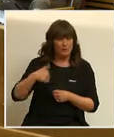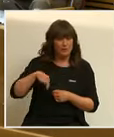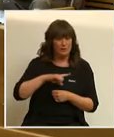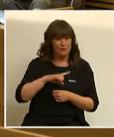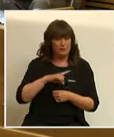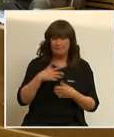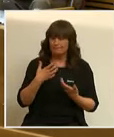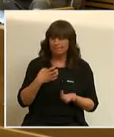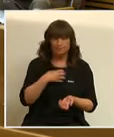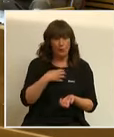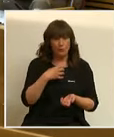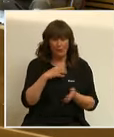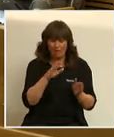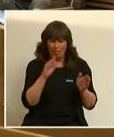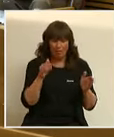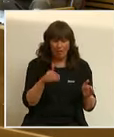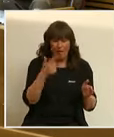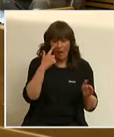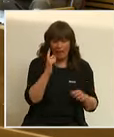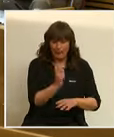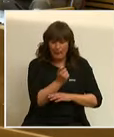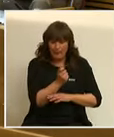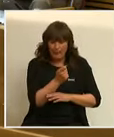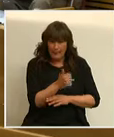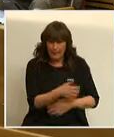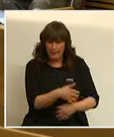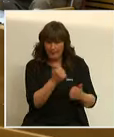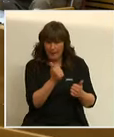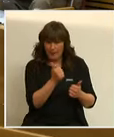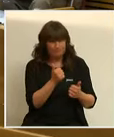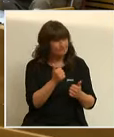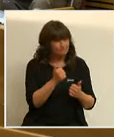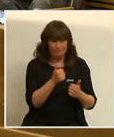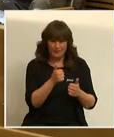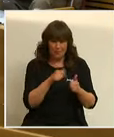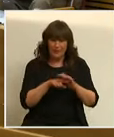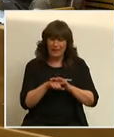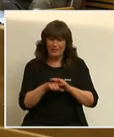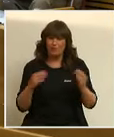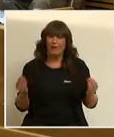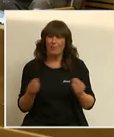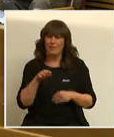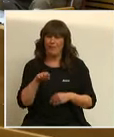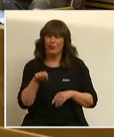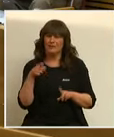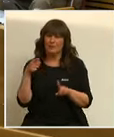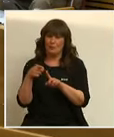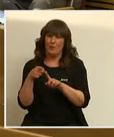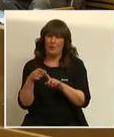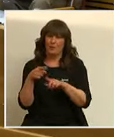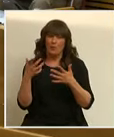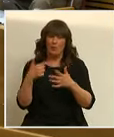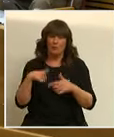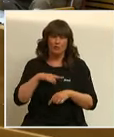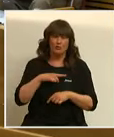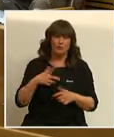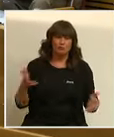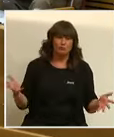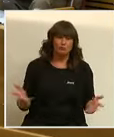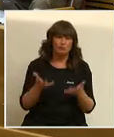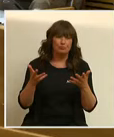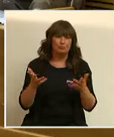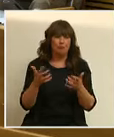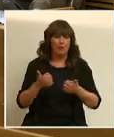encaminadas a ver quién consigue más en vez de a ver quién gestiona mejor. Hemos de fomentar una sana